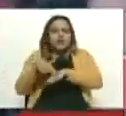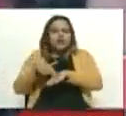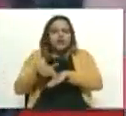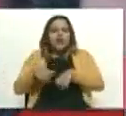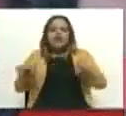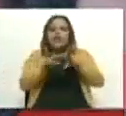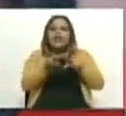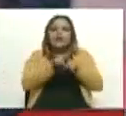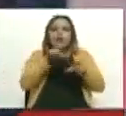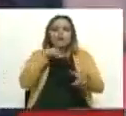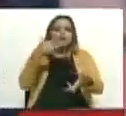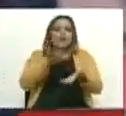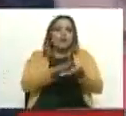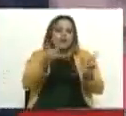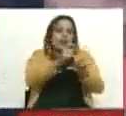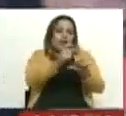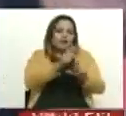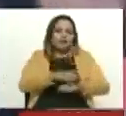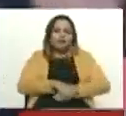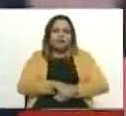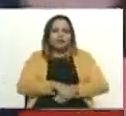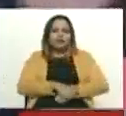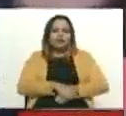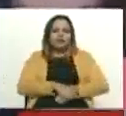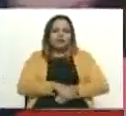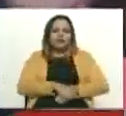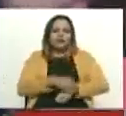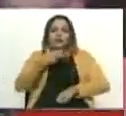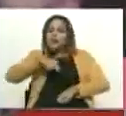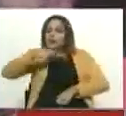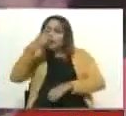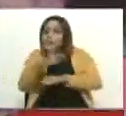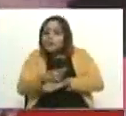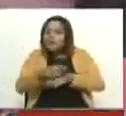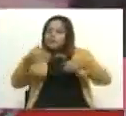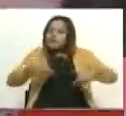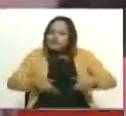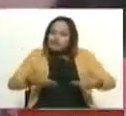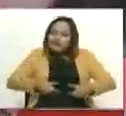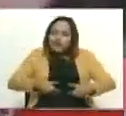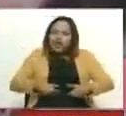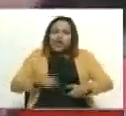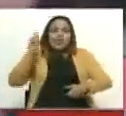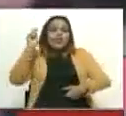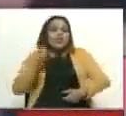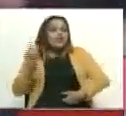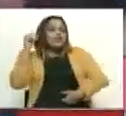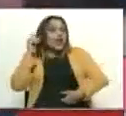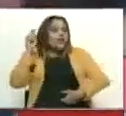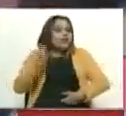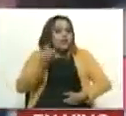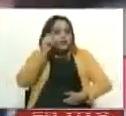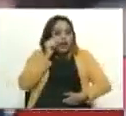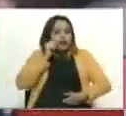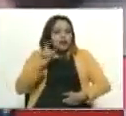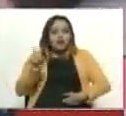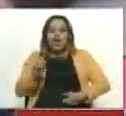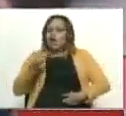muerta. Y si contra algo tenemos que luchar, las diputadas y diputados, que no es que nos creemos diputados de